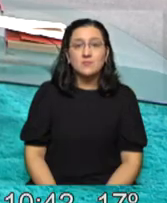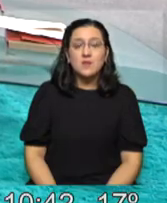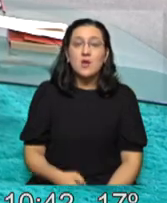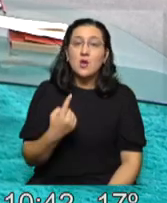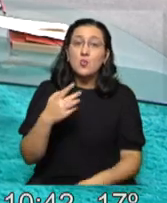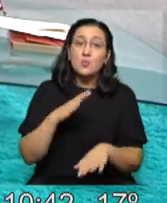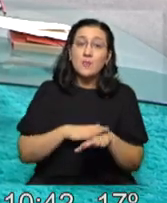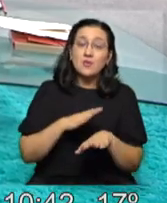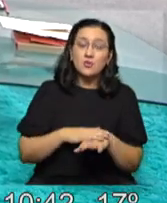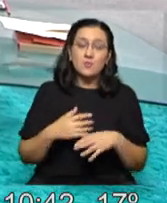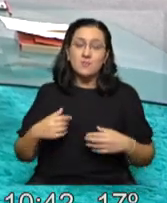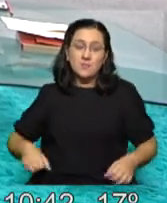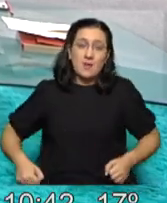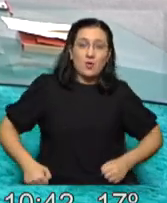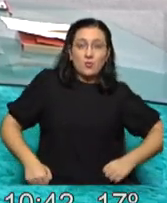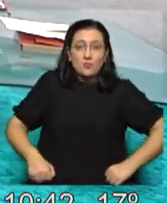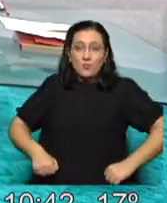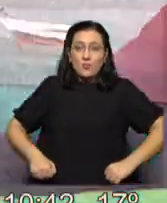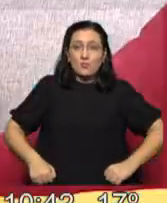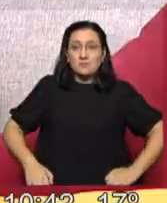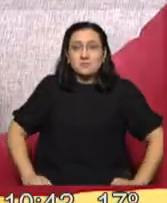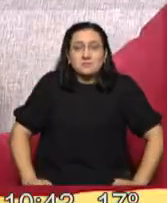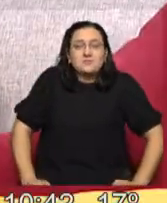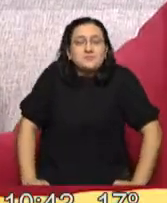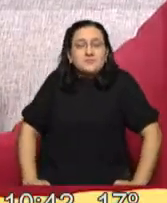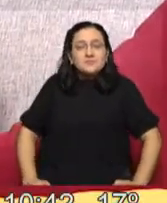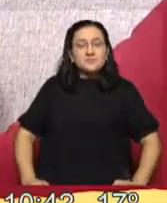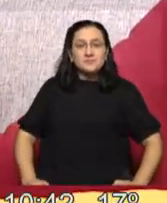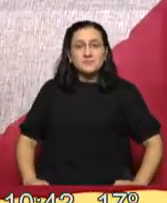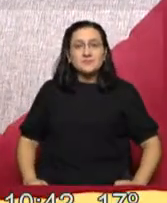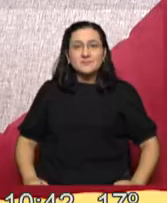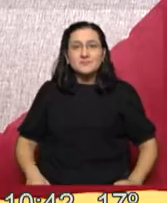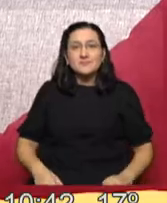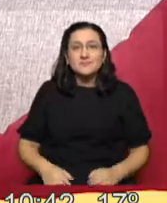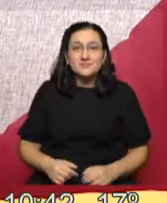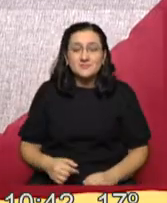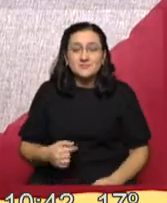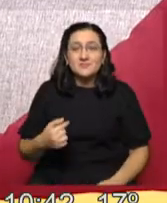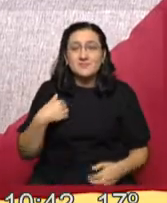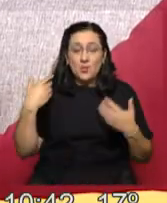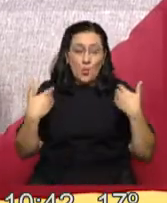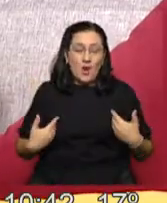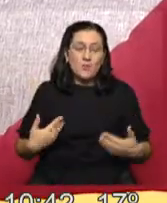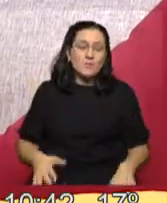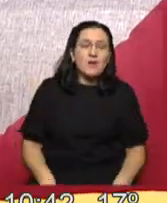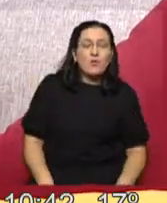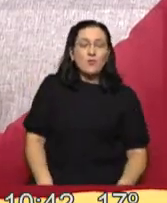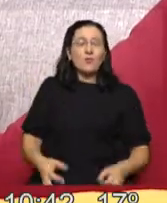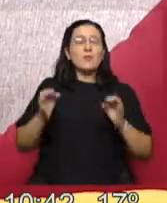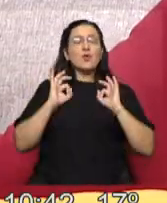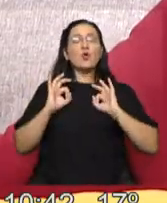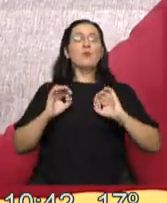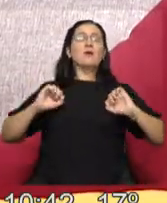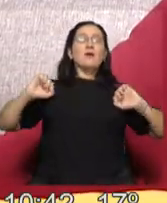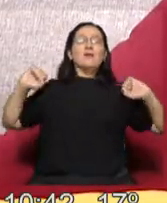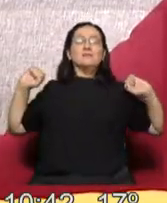momento acomodo mi osamenta. Sí. Juguemos a ver quién mi, es. Mi humilde cuerpo, sí. Y me tiro hacia atrás